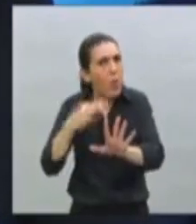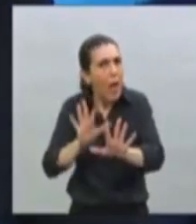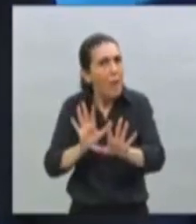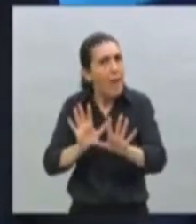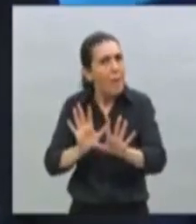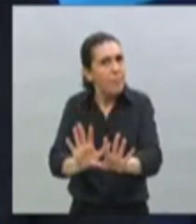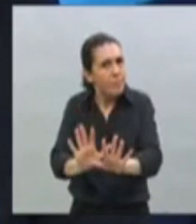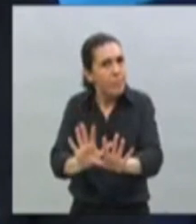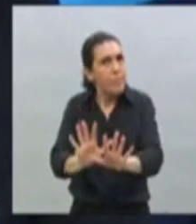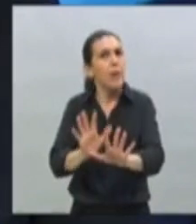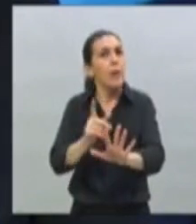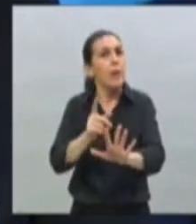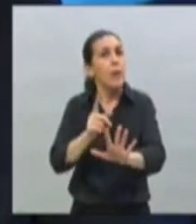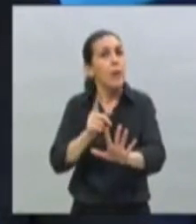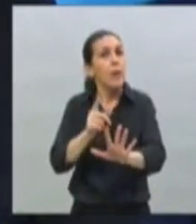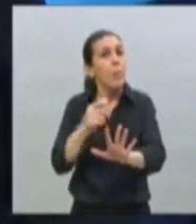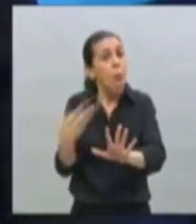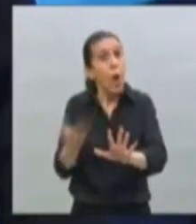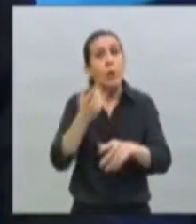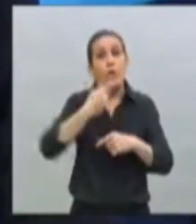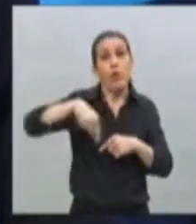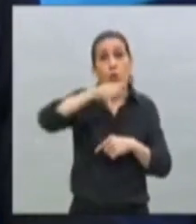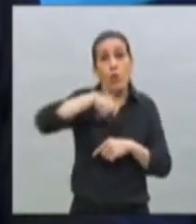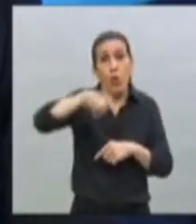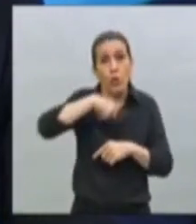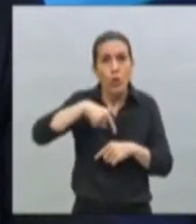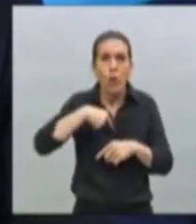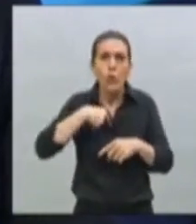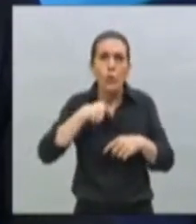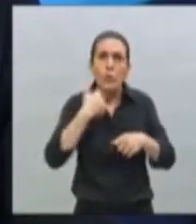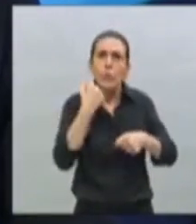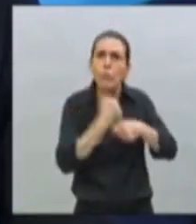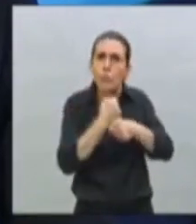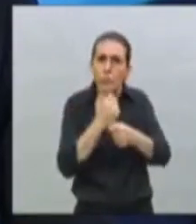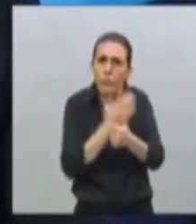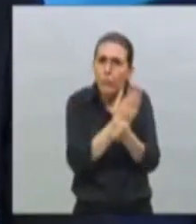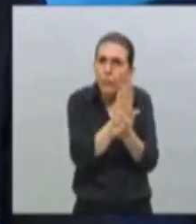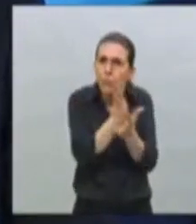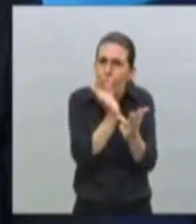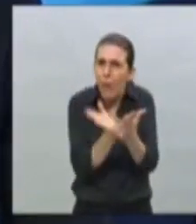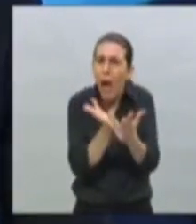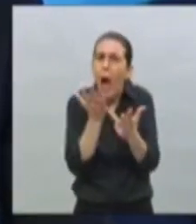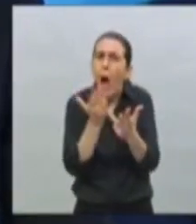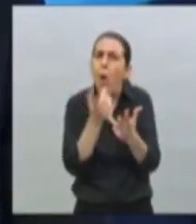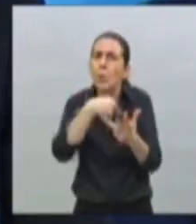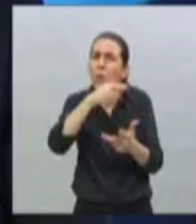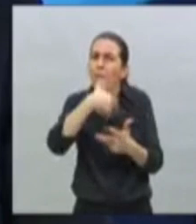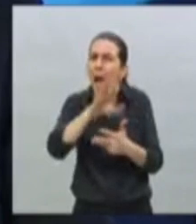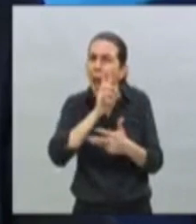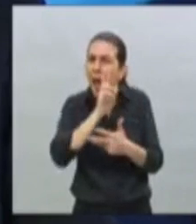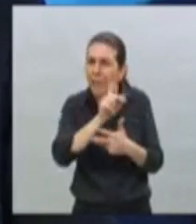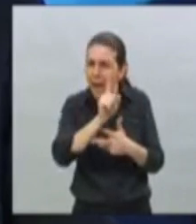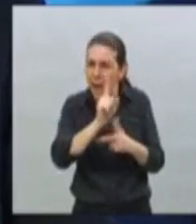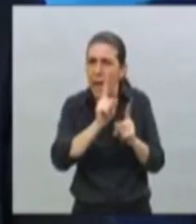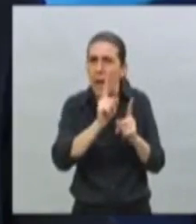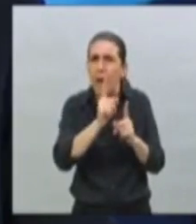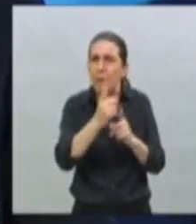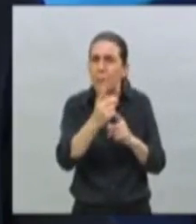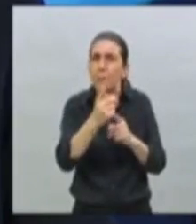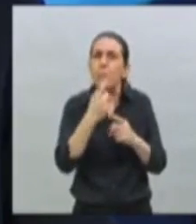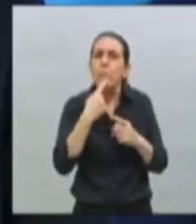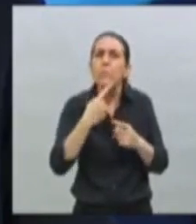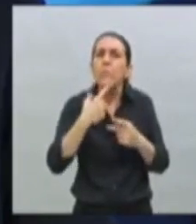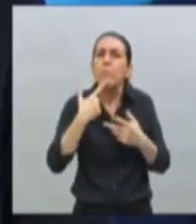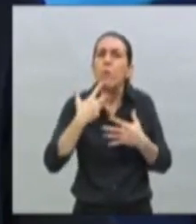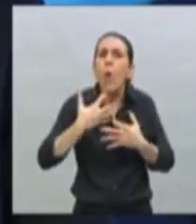que nosotros estamos trabajando en todos los planos. Ahora van a ver ustedes que finalmente lo que estamos haciendo es cumpliendo un